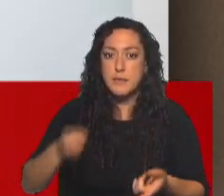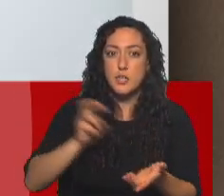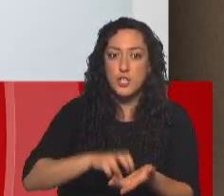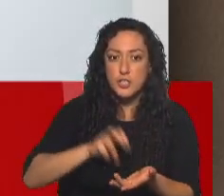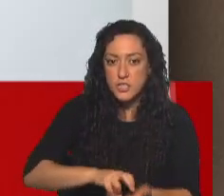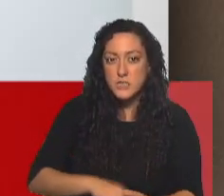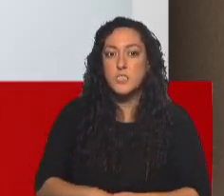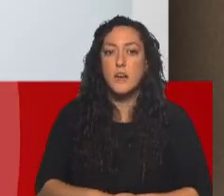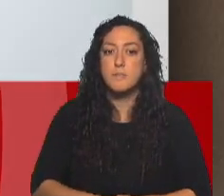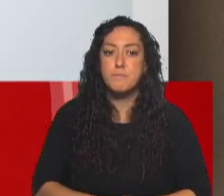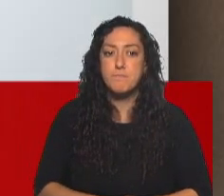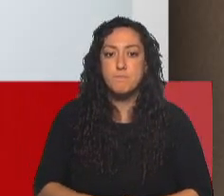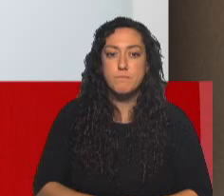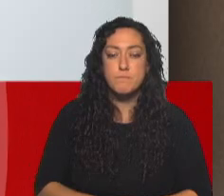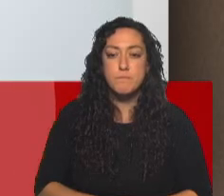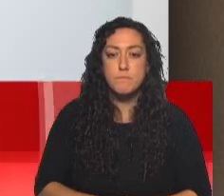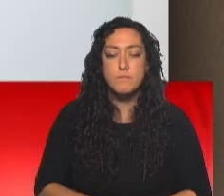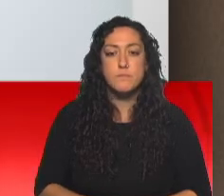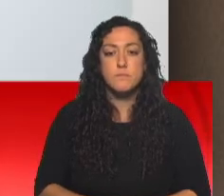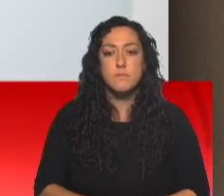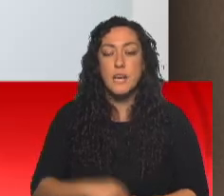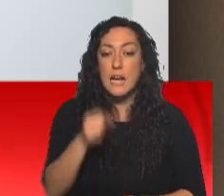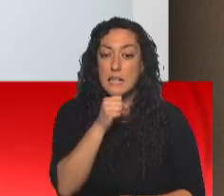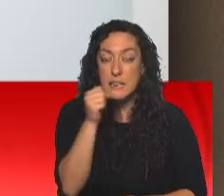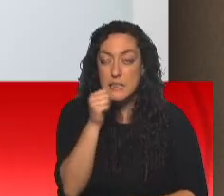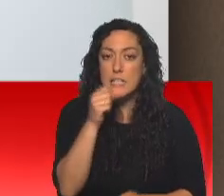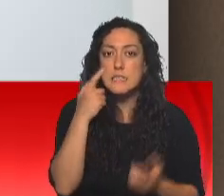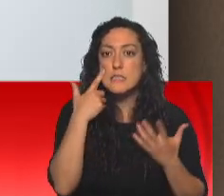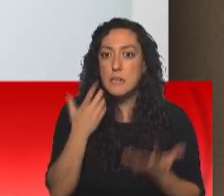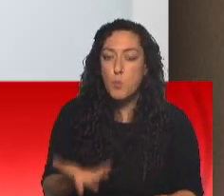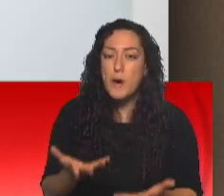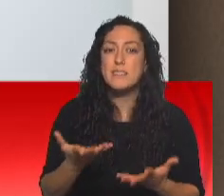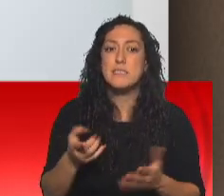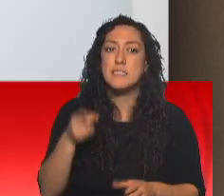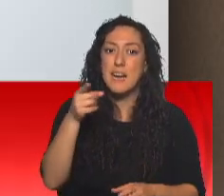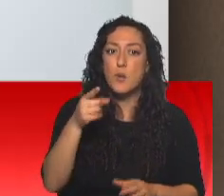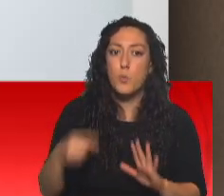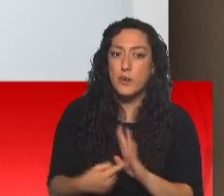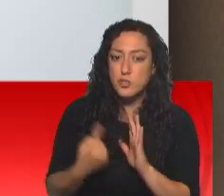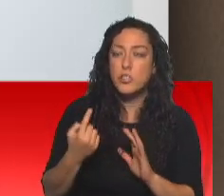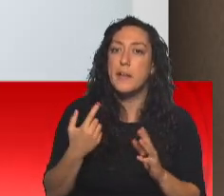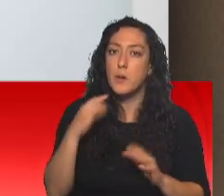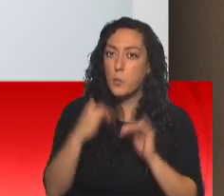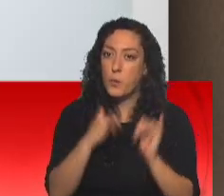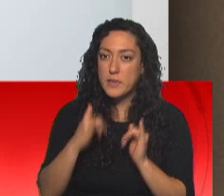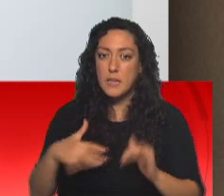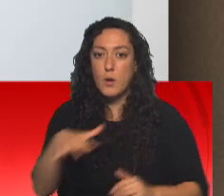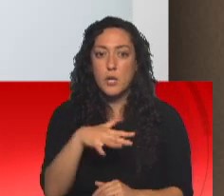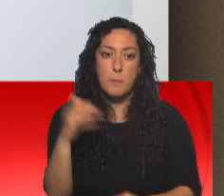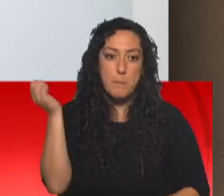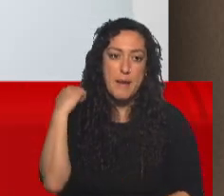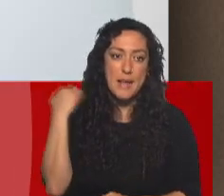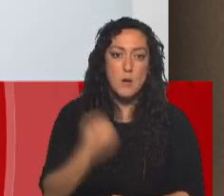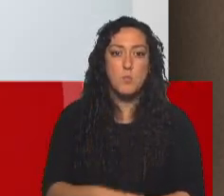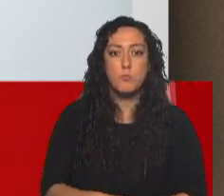triste noticia de este ex One Direction acá, reflejando obviamente que fue acá en Buenos Aires, en Palermo.